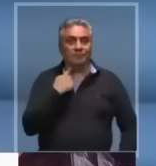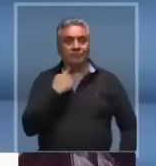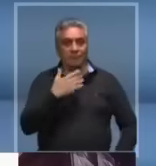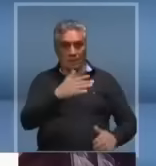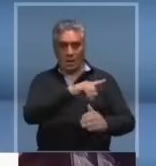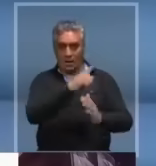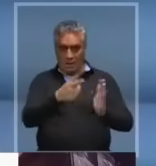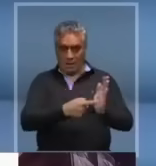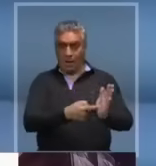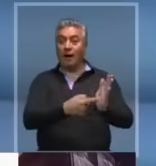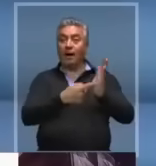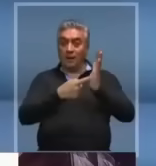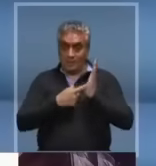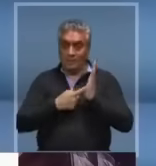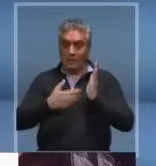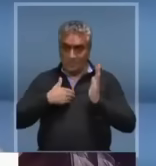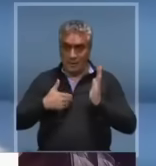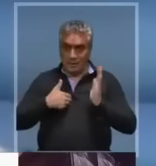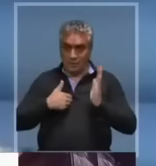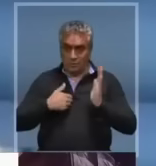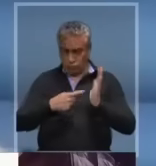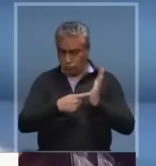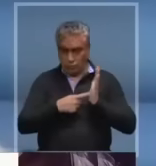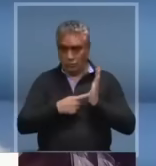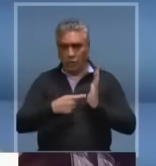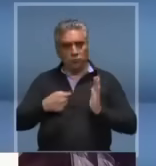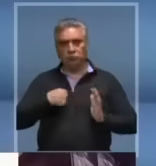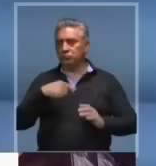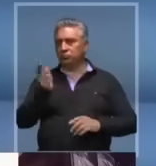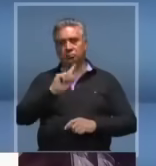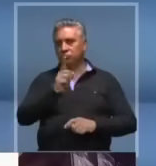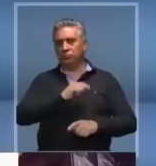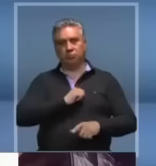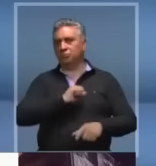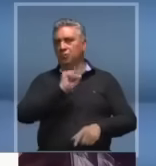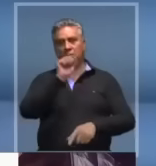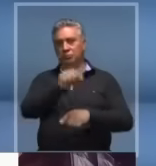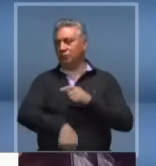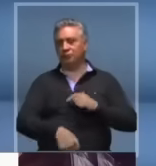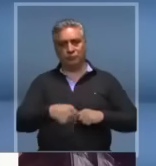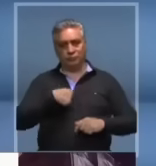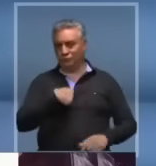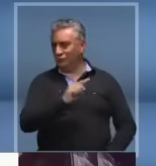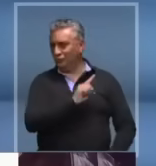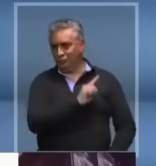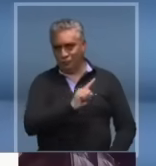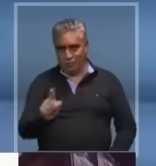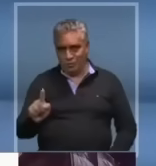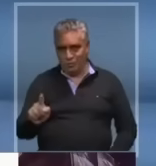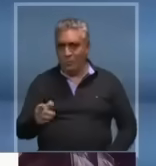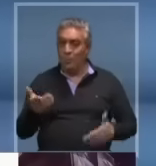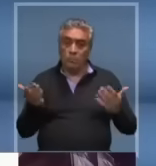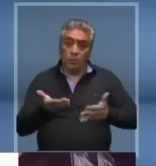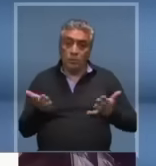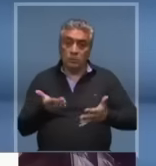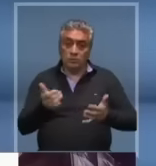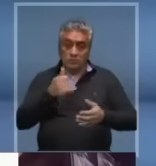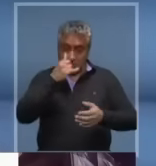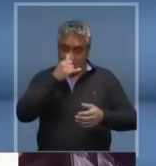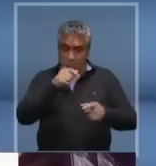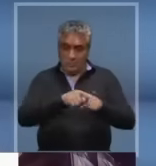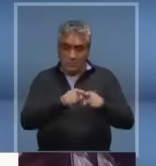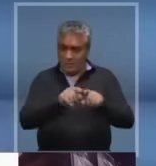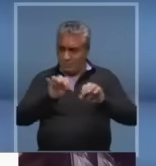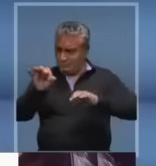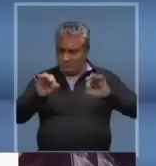presentado esta propuesta, yo no la hubiese aprobado. O sea, jamás. Simplemente por el bajo periodo de retorno de diseño